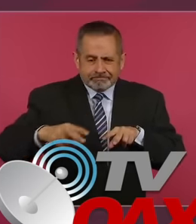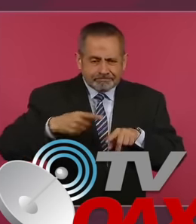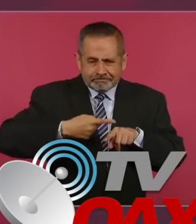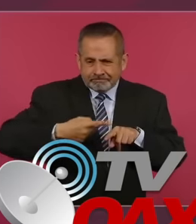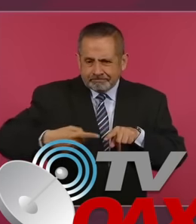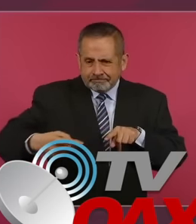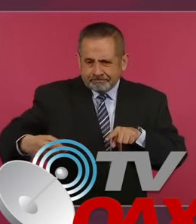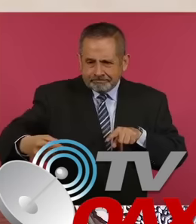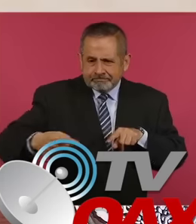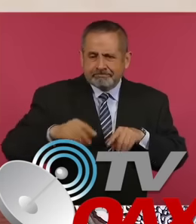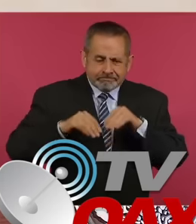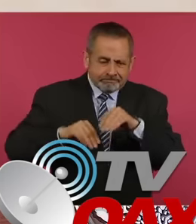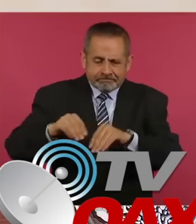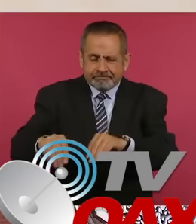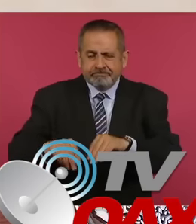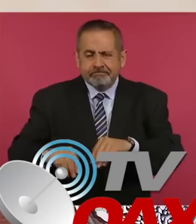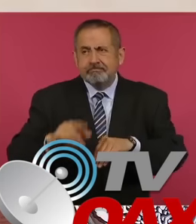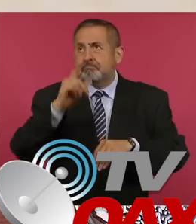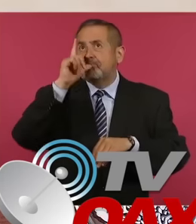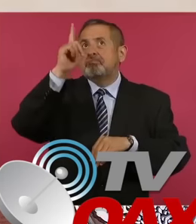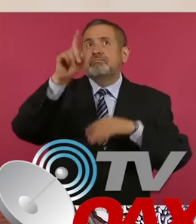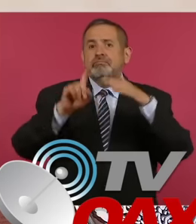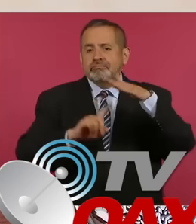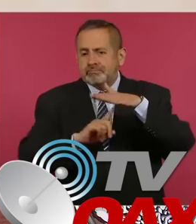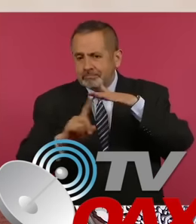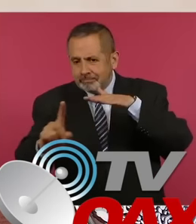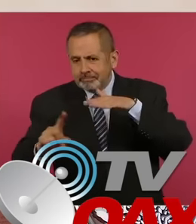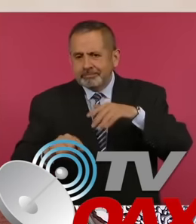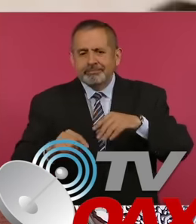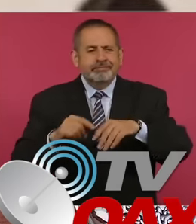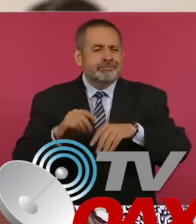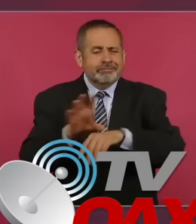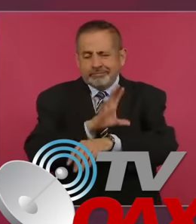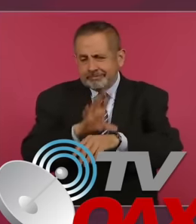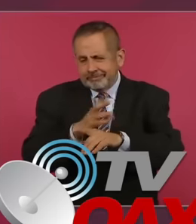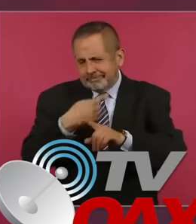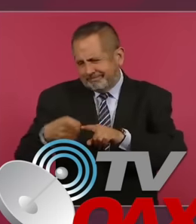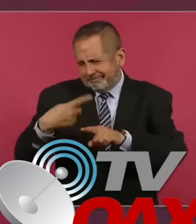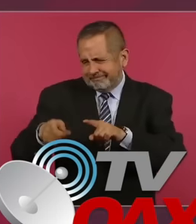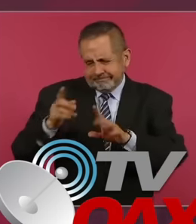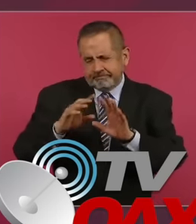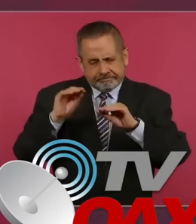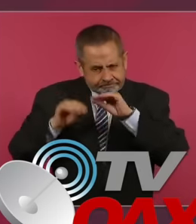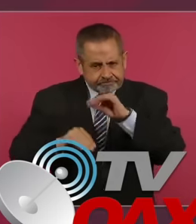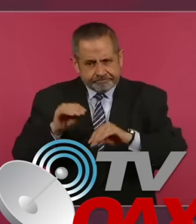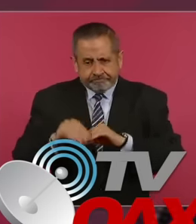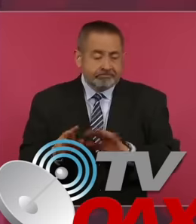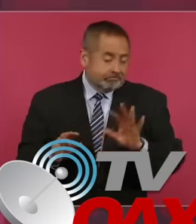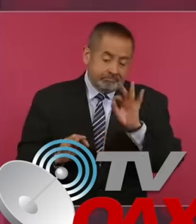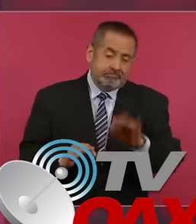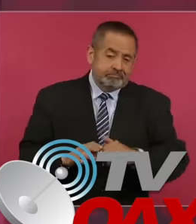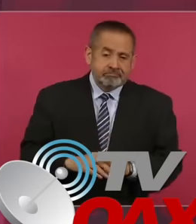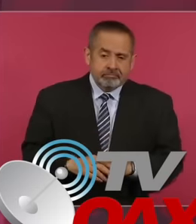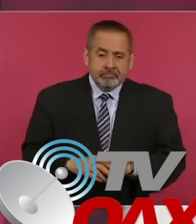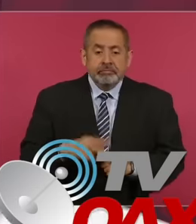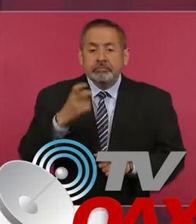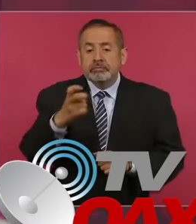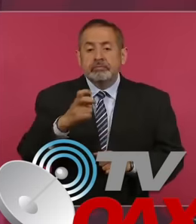electrificación, catenarias. Todo esto va a ayudar mucho porque se deja de